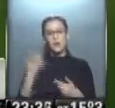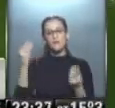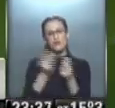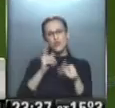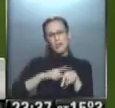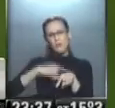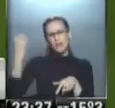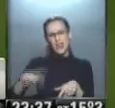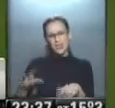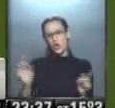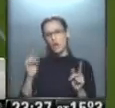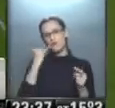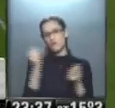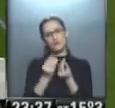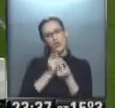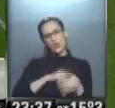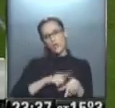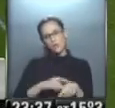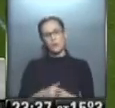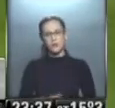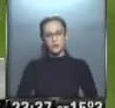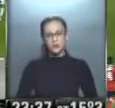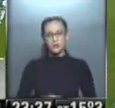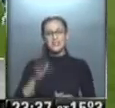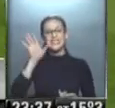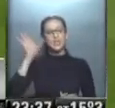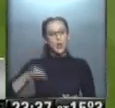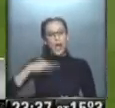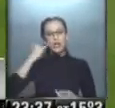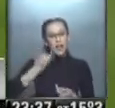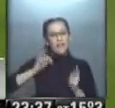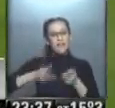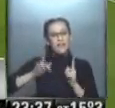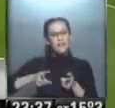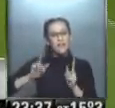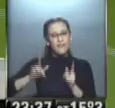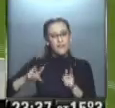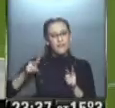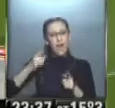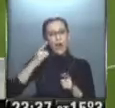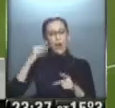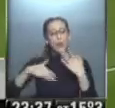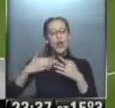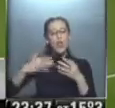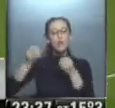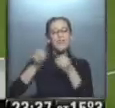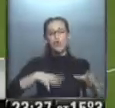chiste, obviamente, además los 6 puntos le van a seguir reclamando la plata. Claro, ¿no? Pero pasaron 5 años de esta compra. Estuviste